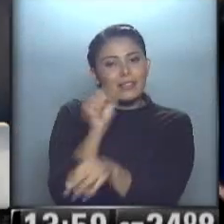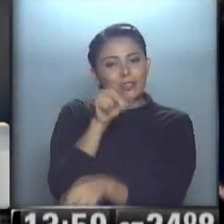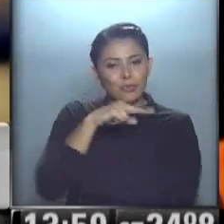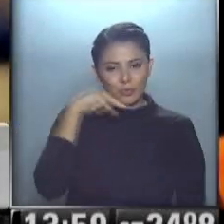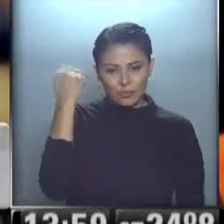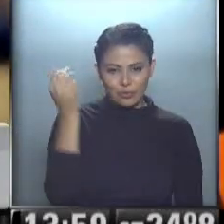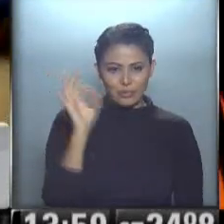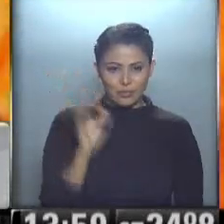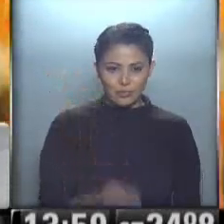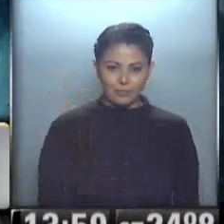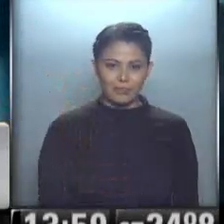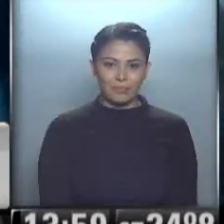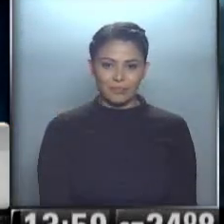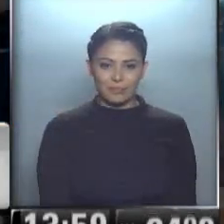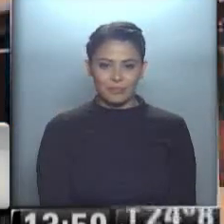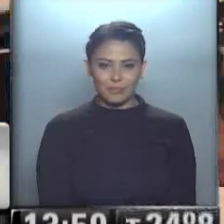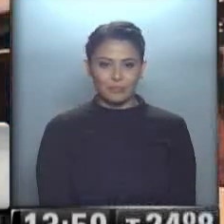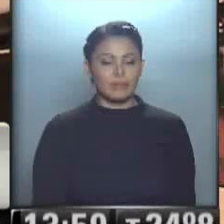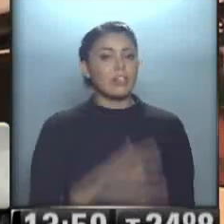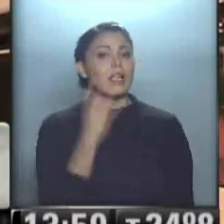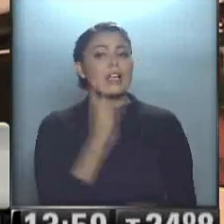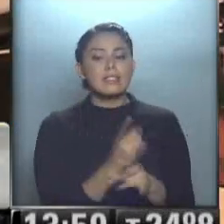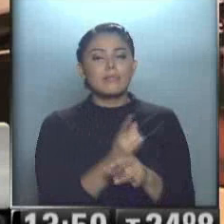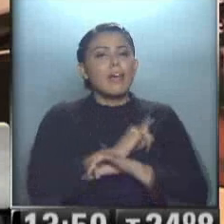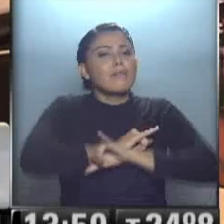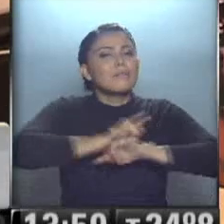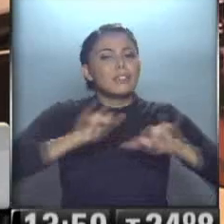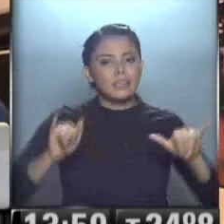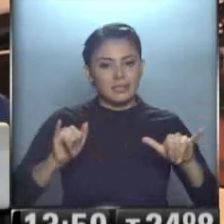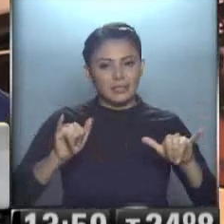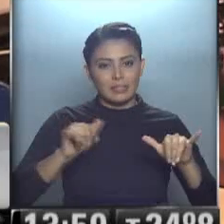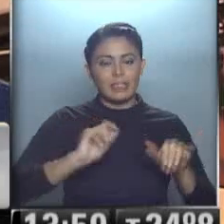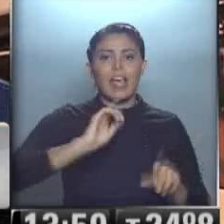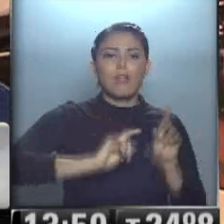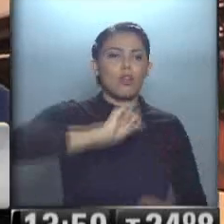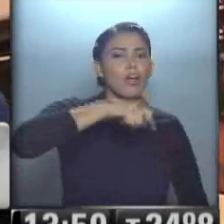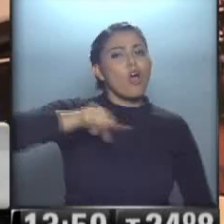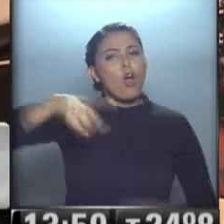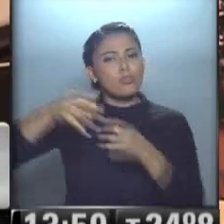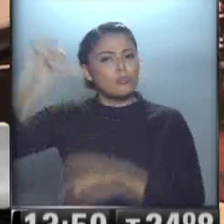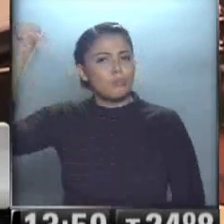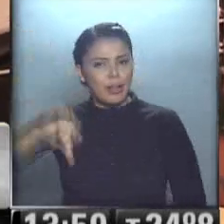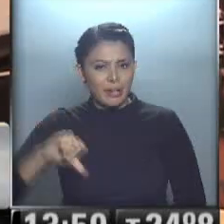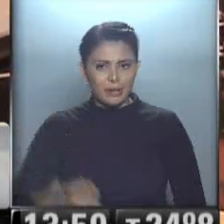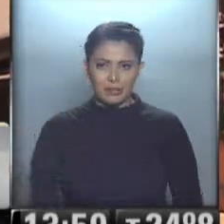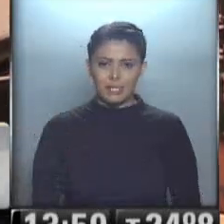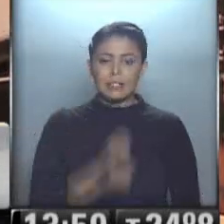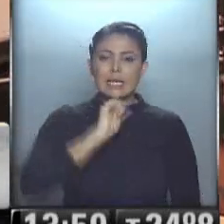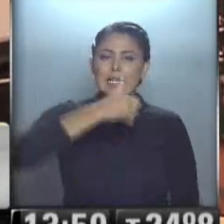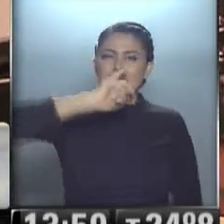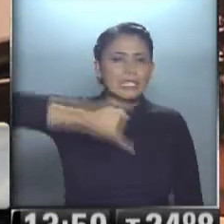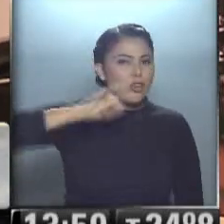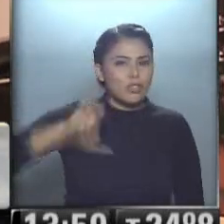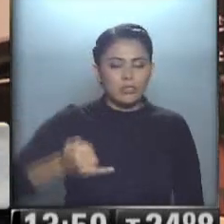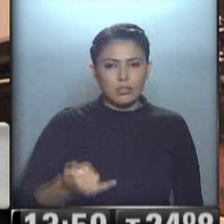hijo. Está permanentemente este mensaje de ganadores y perdedores, de ganar a cualquier